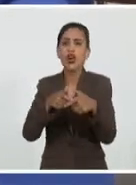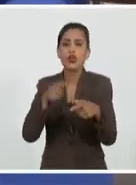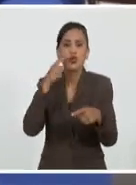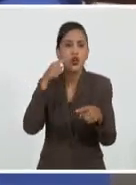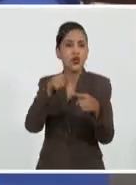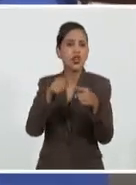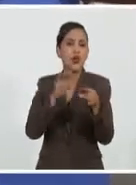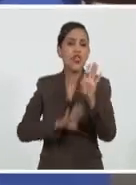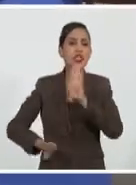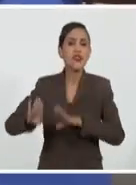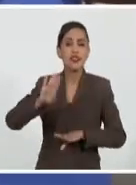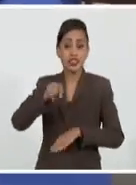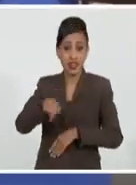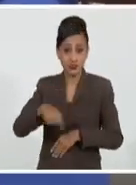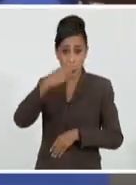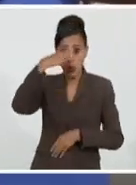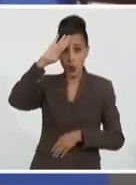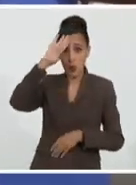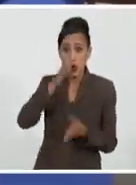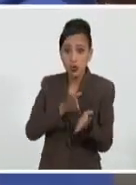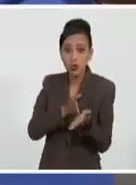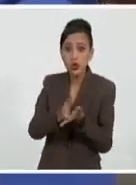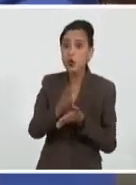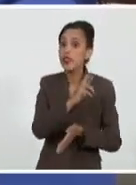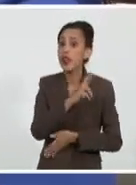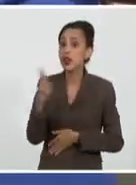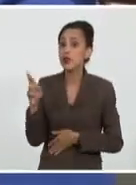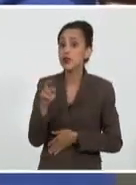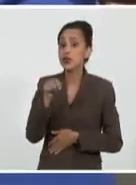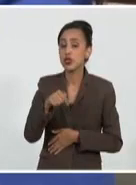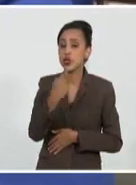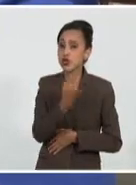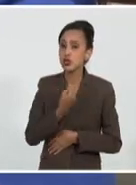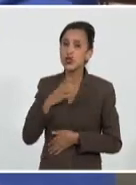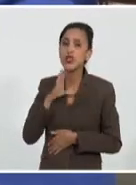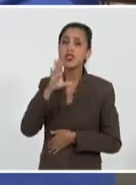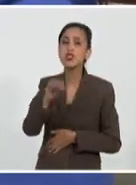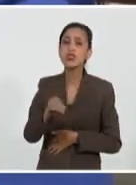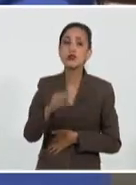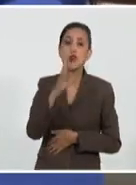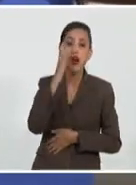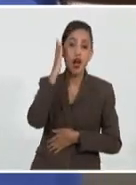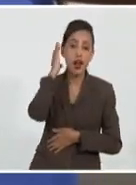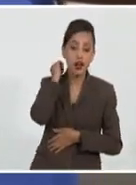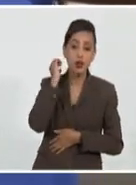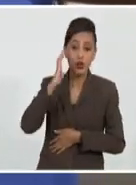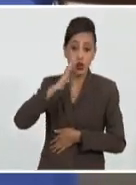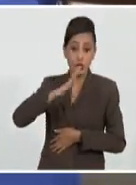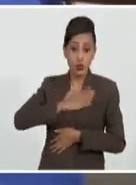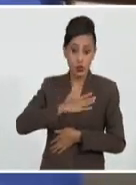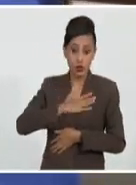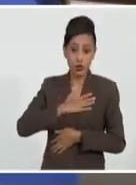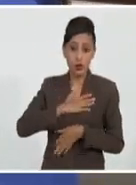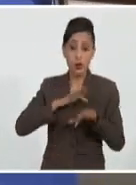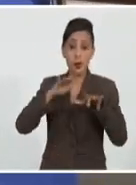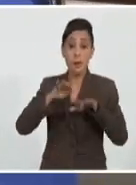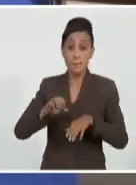la continuidad histórica de la revolución y le decimos a raúl que nuestros periodistas cubanos